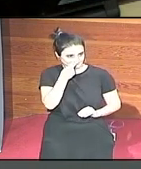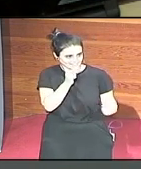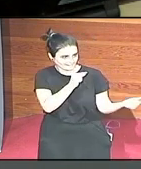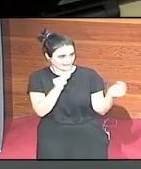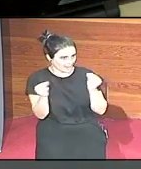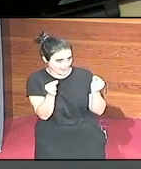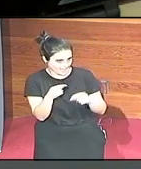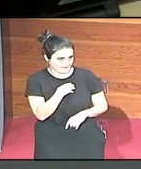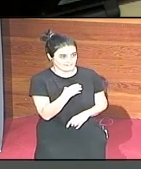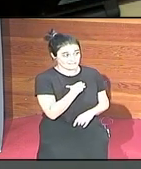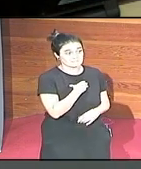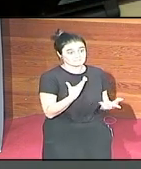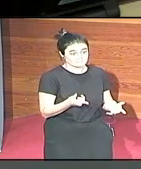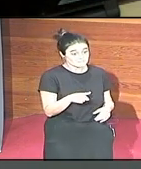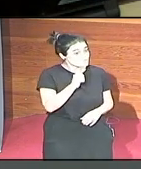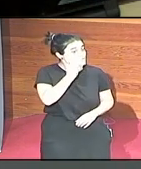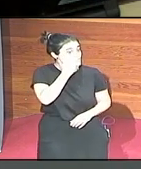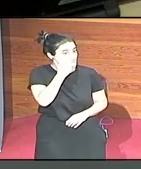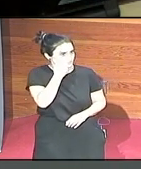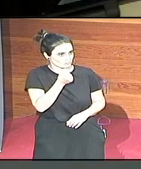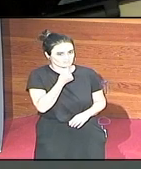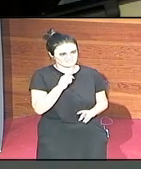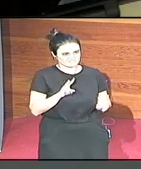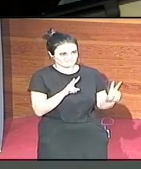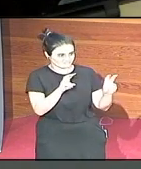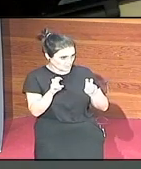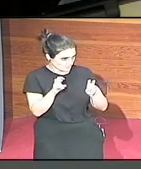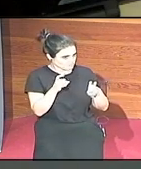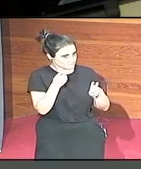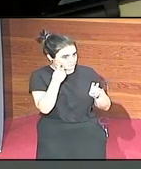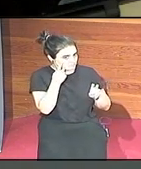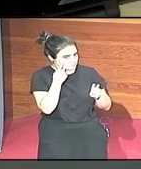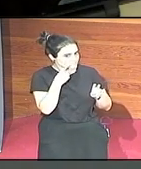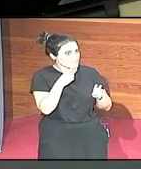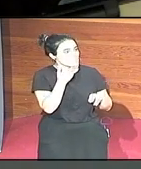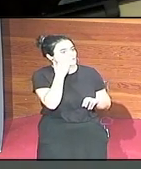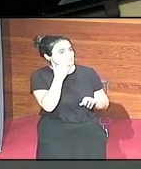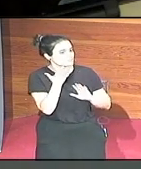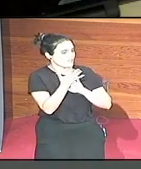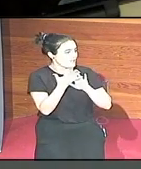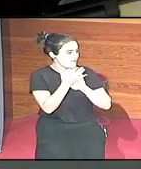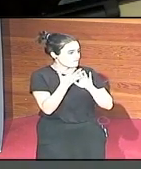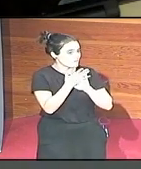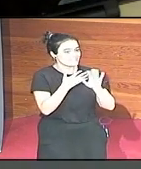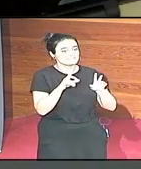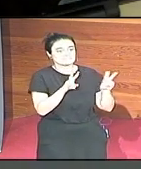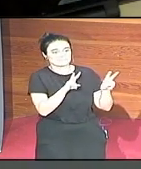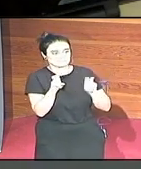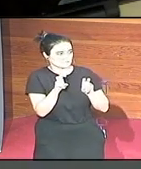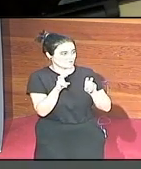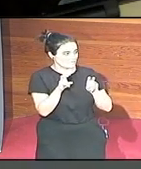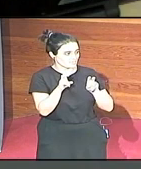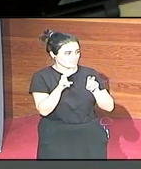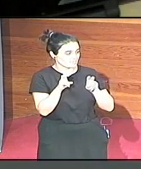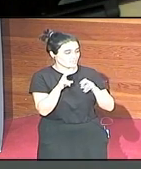Aquí radica para Moscú el núcleo de la cuestión de la arquitectura, lo que Moscú llama la cuestión de la arquitectura de